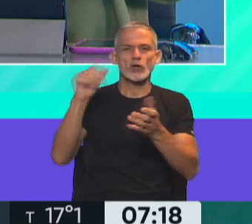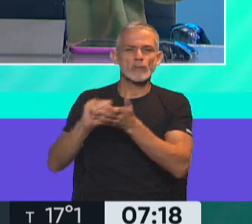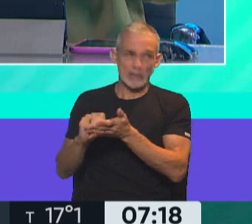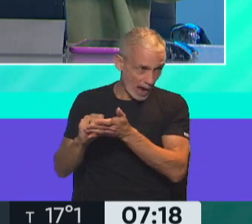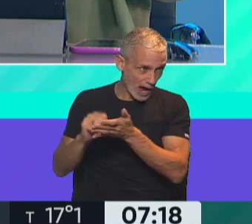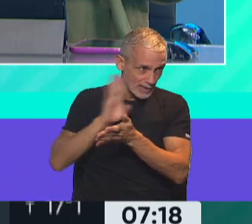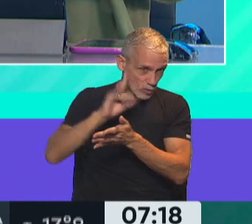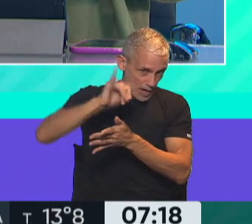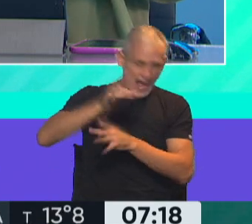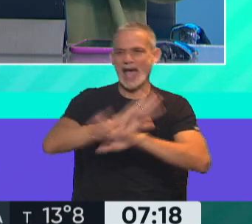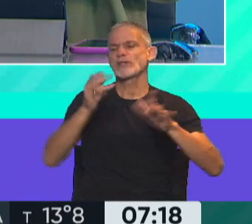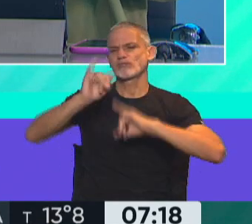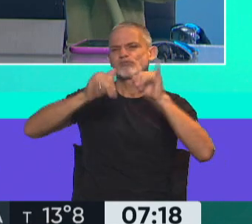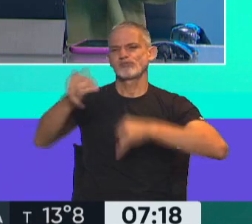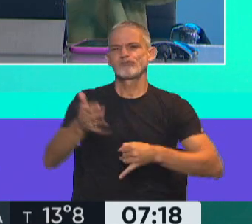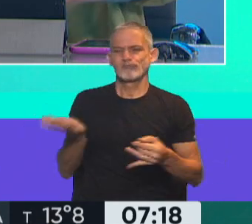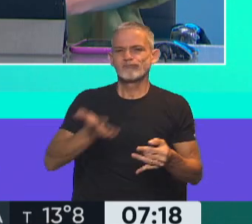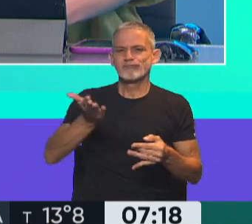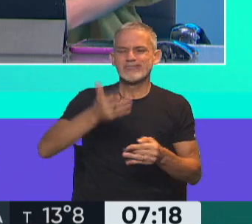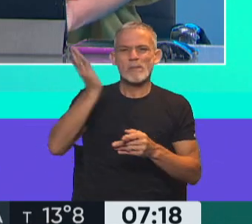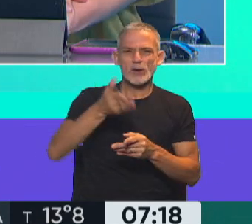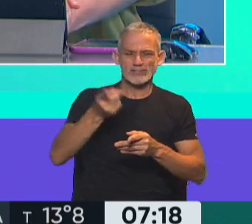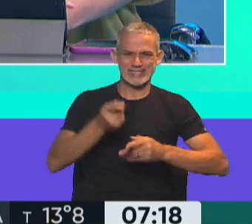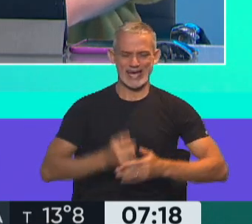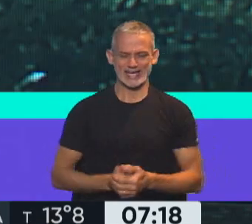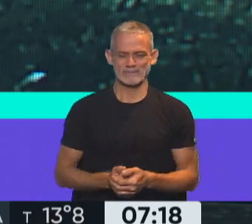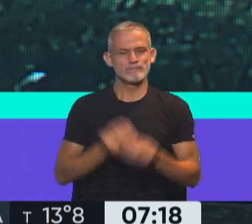de otros países y por el porcentaje de votación que tiene el país. Muchas gracias, Flor.